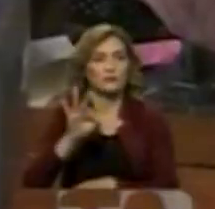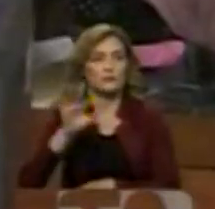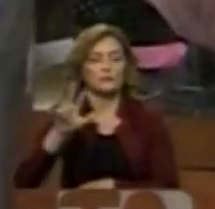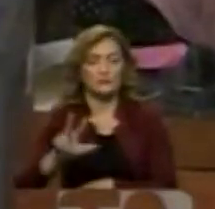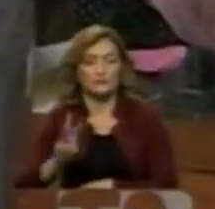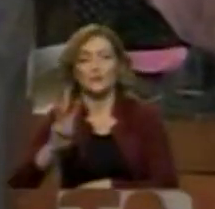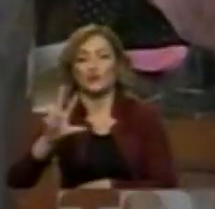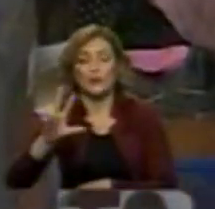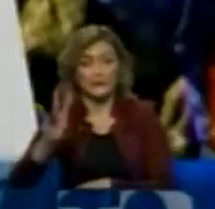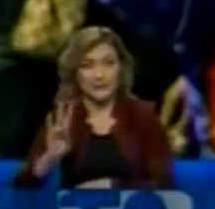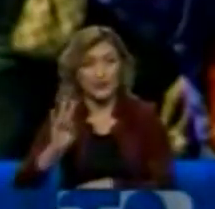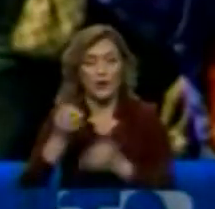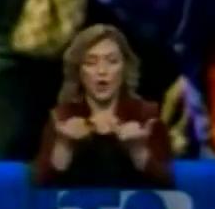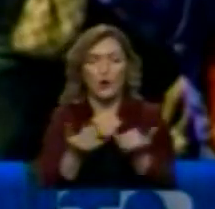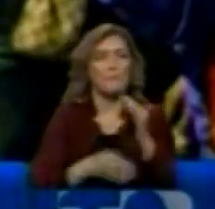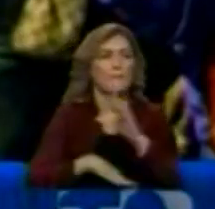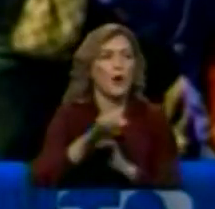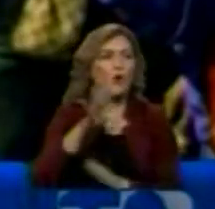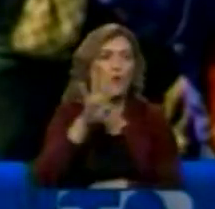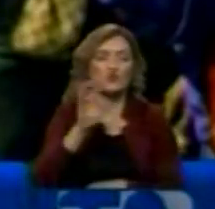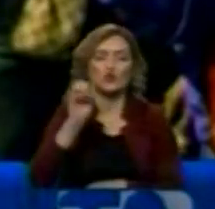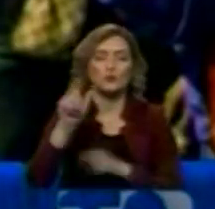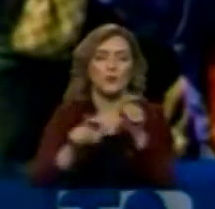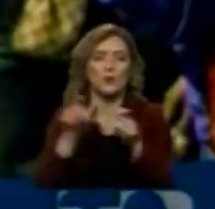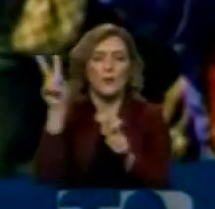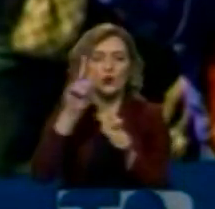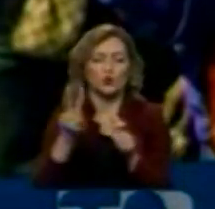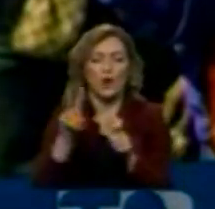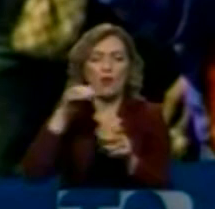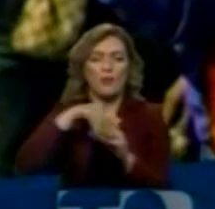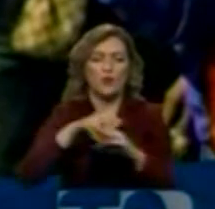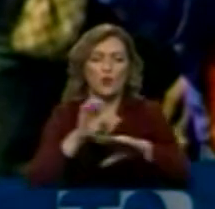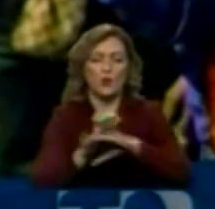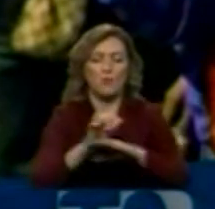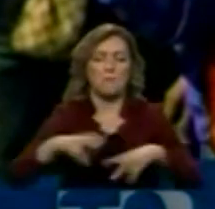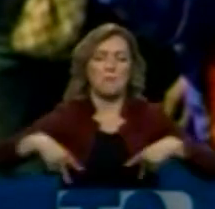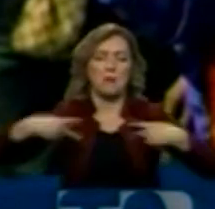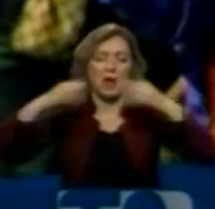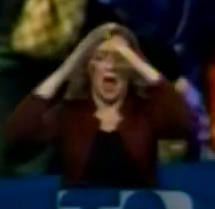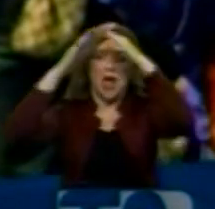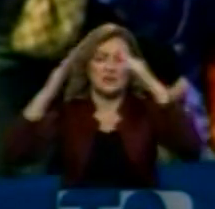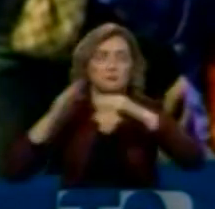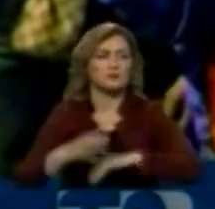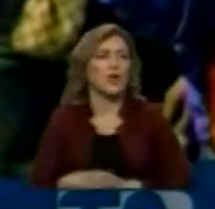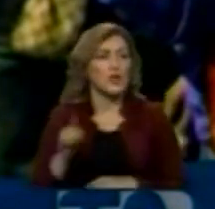según información de migración, son más de 400.000 los venezolanos que están en Ecuador. De estos,